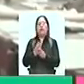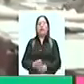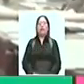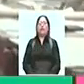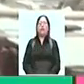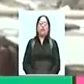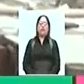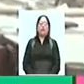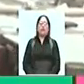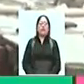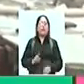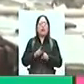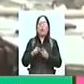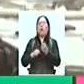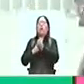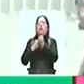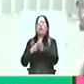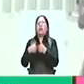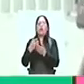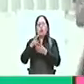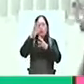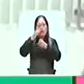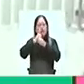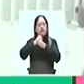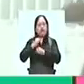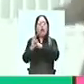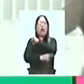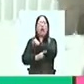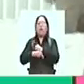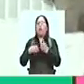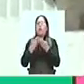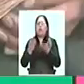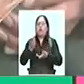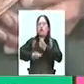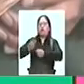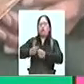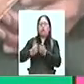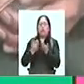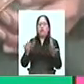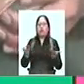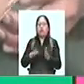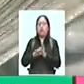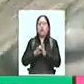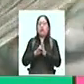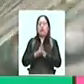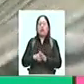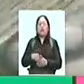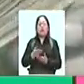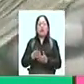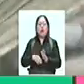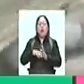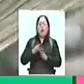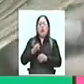de medidas de apoyo a la producción nacional para rescatar parte del mercado interno, que hay que decirlo, no solamente